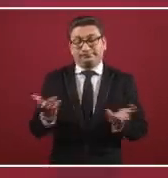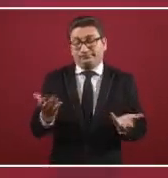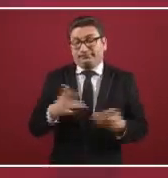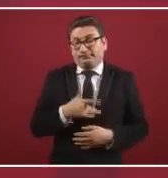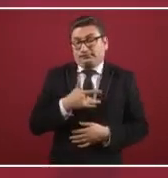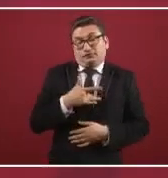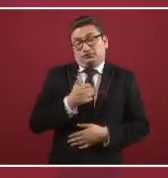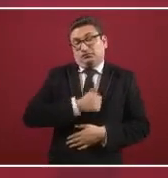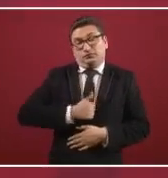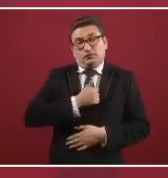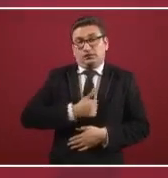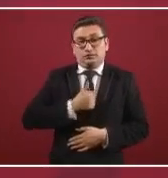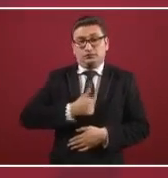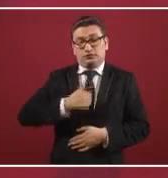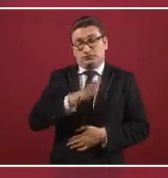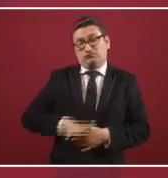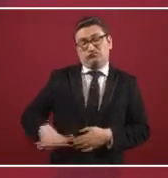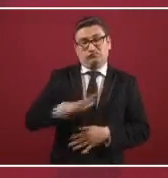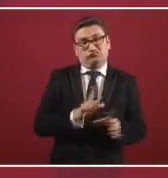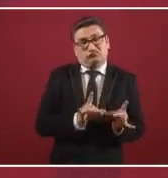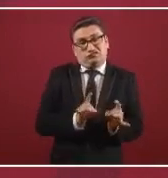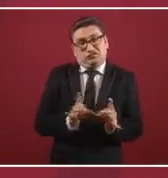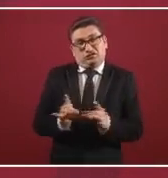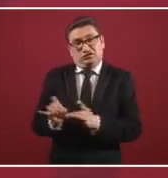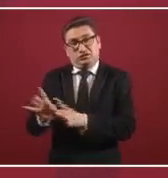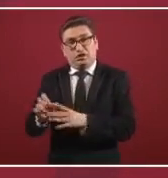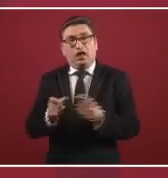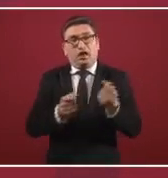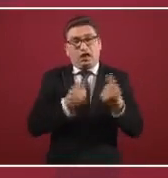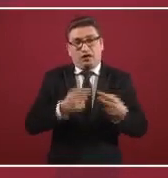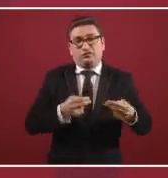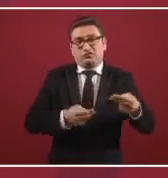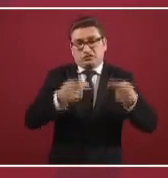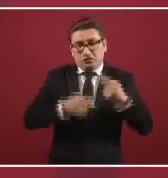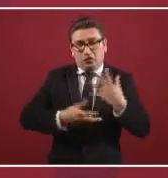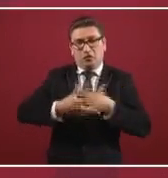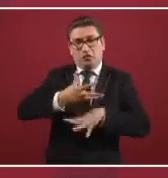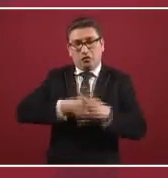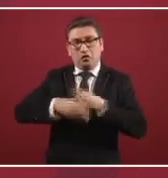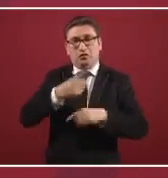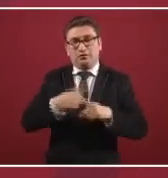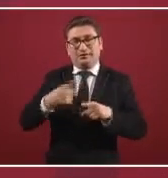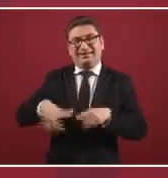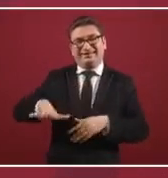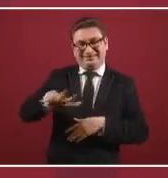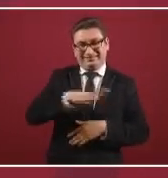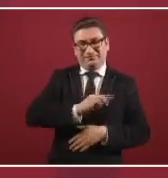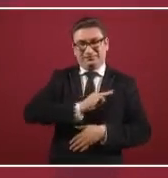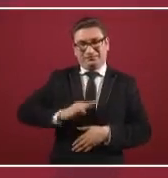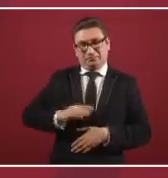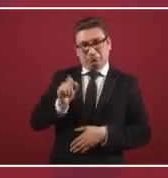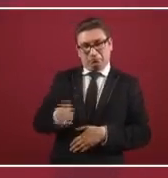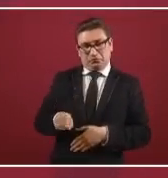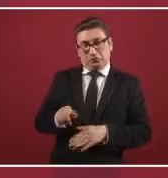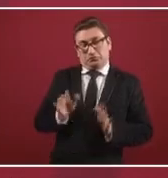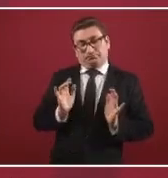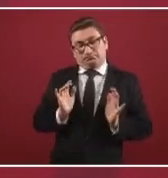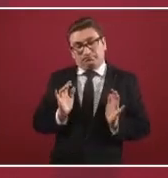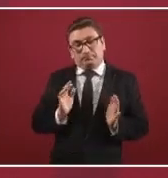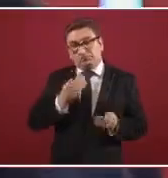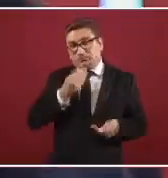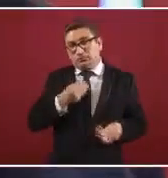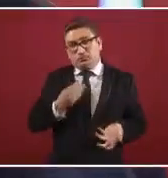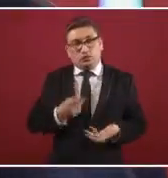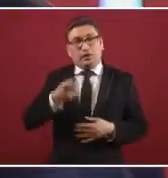situación que viven algunos comerciantes en general en este municipio, pero eso es algo que deben